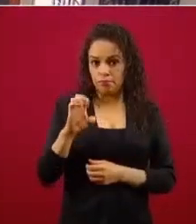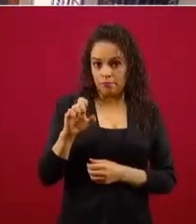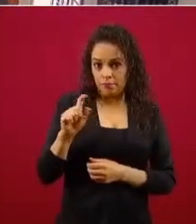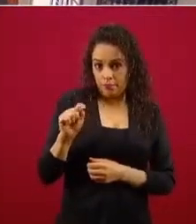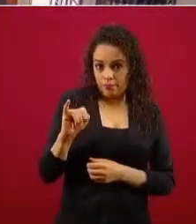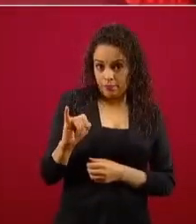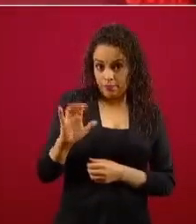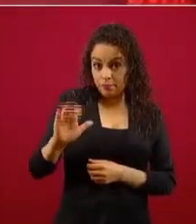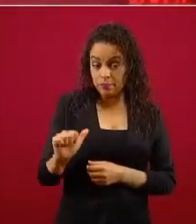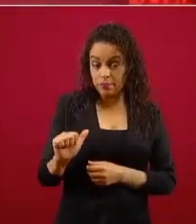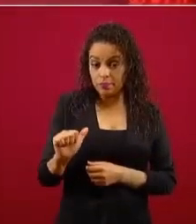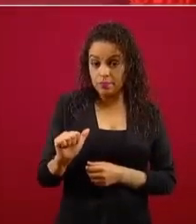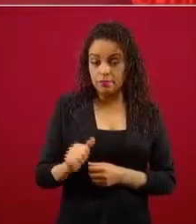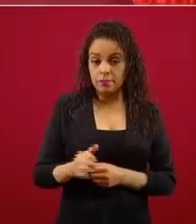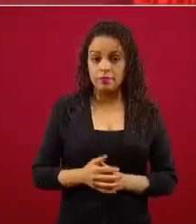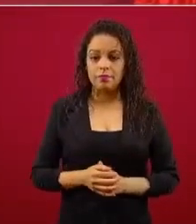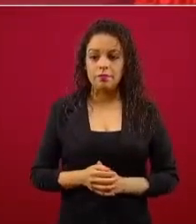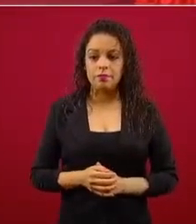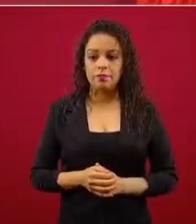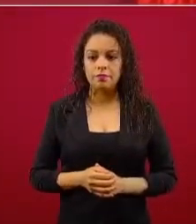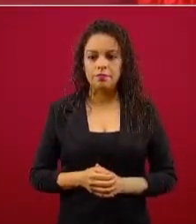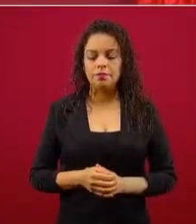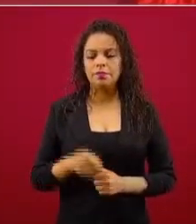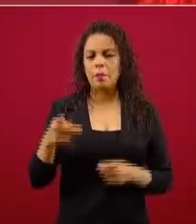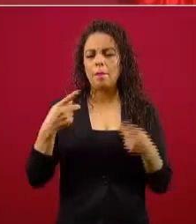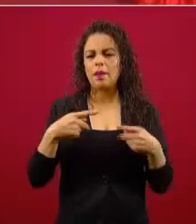Y estoy hablando de un filósofo